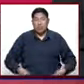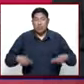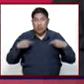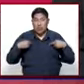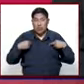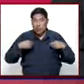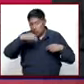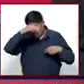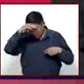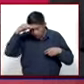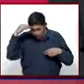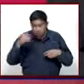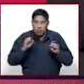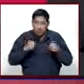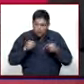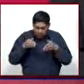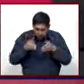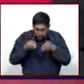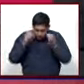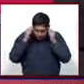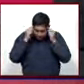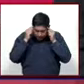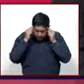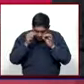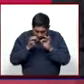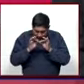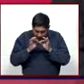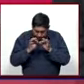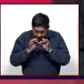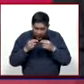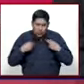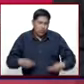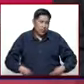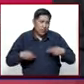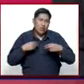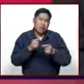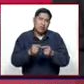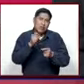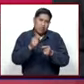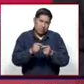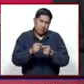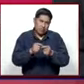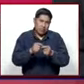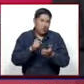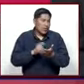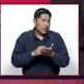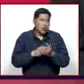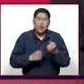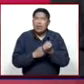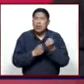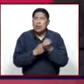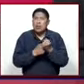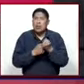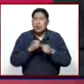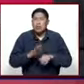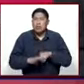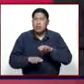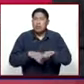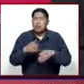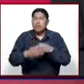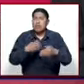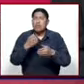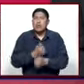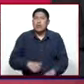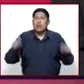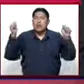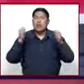actividades extenuantes y permitiéndoles concentrarse en labores que requieren habilidades humanas específicas. Esta colaboración marca un paso importante en la